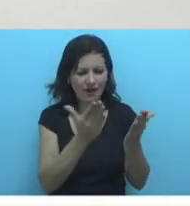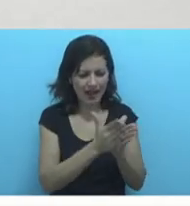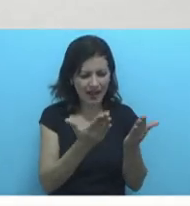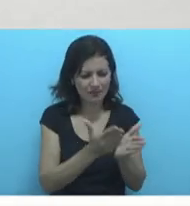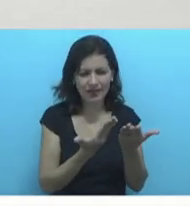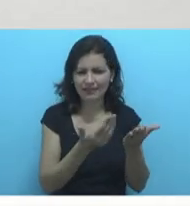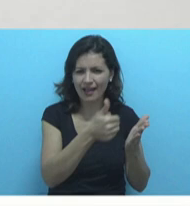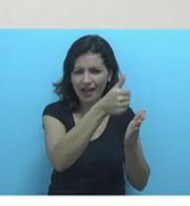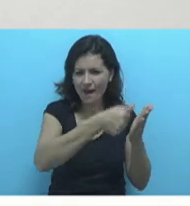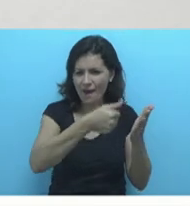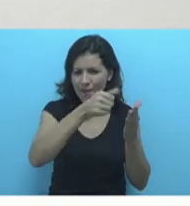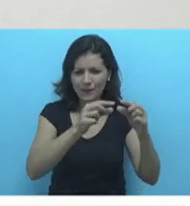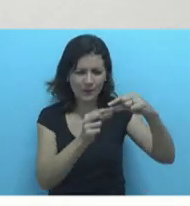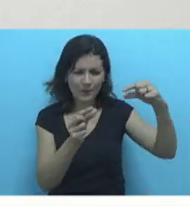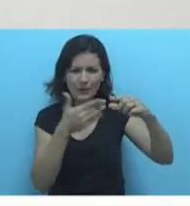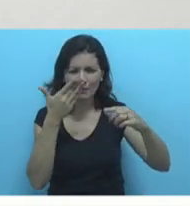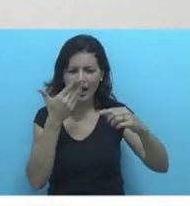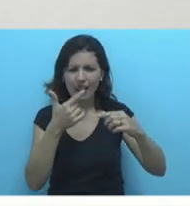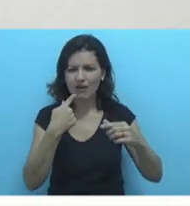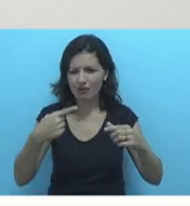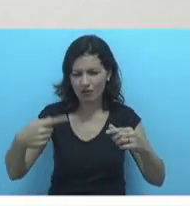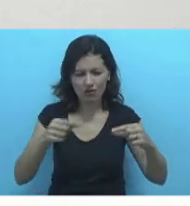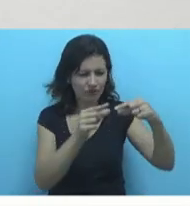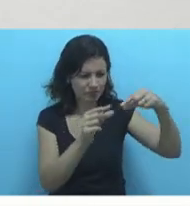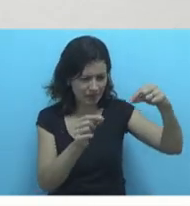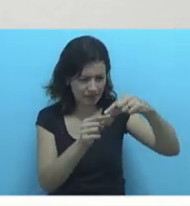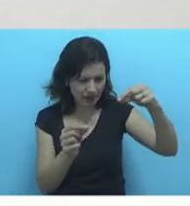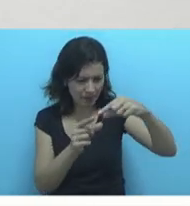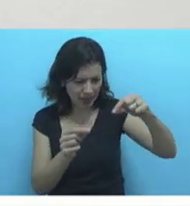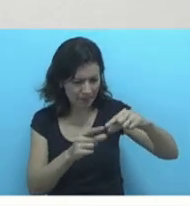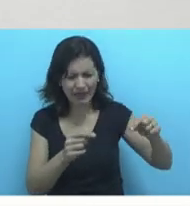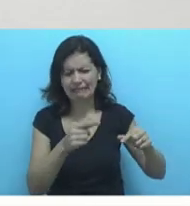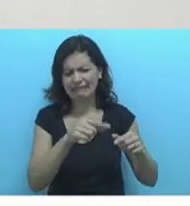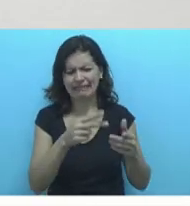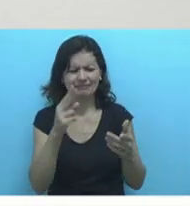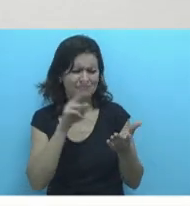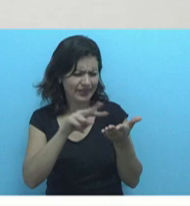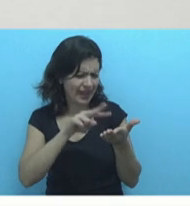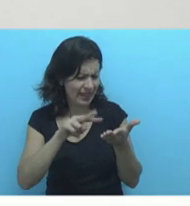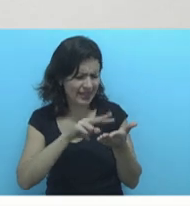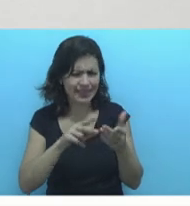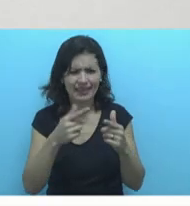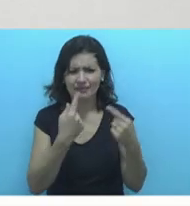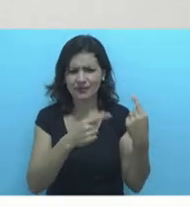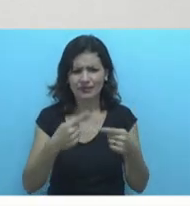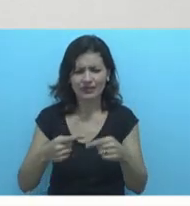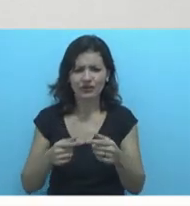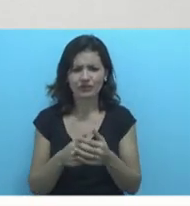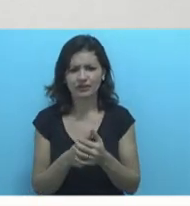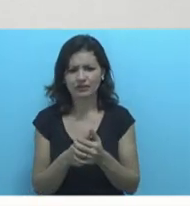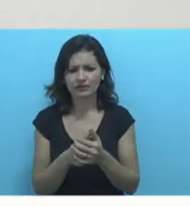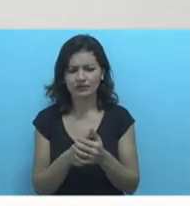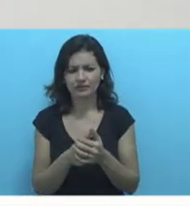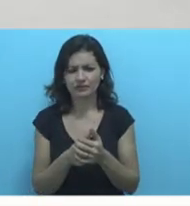lunes, con mails de vecinos, recortes de diarios, cartas de lectores, etcétera, que venían acompañadas